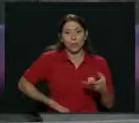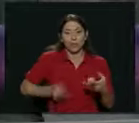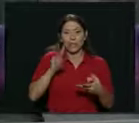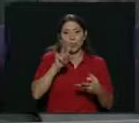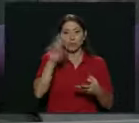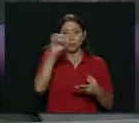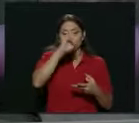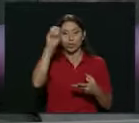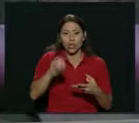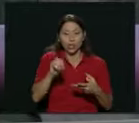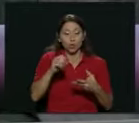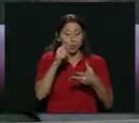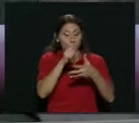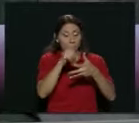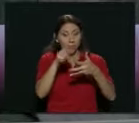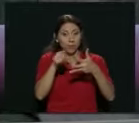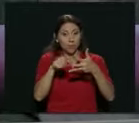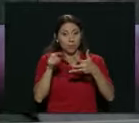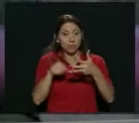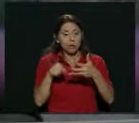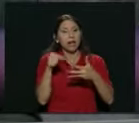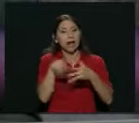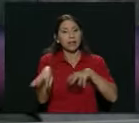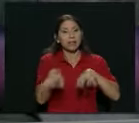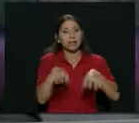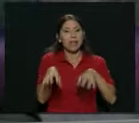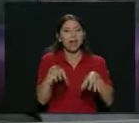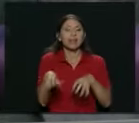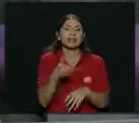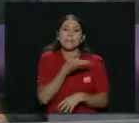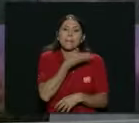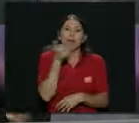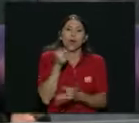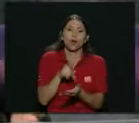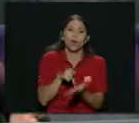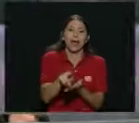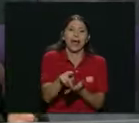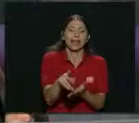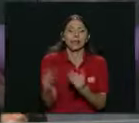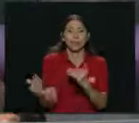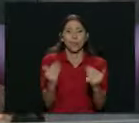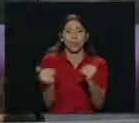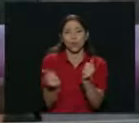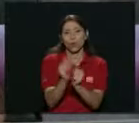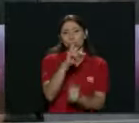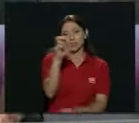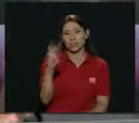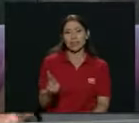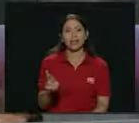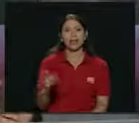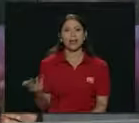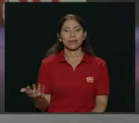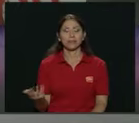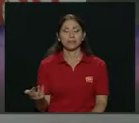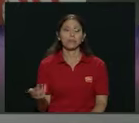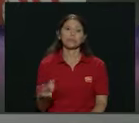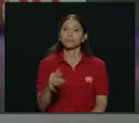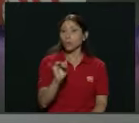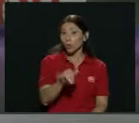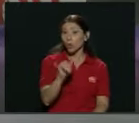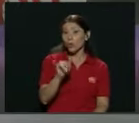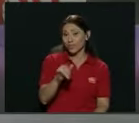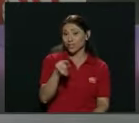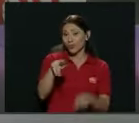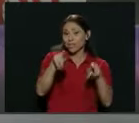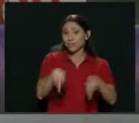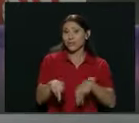2%. Entonces son actividades que en realidad son mejor pagadas que en Costa Rica, ¿verdad? Que por lo general, de hecho por